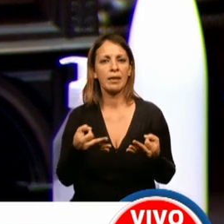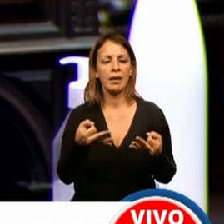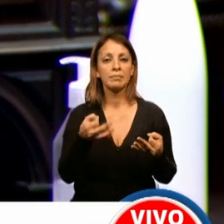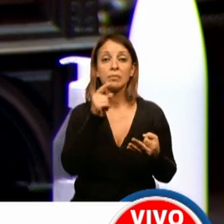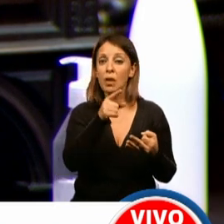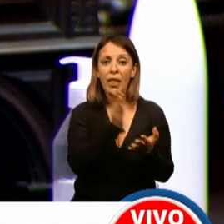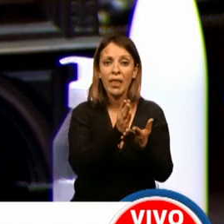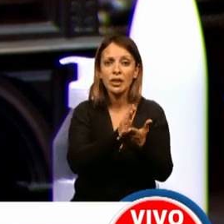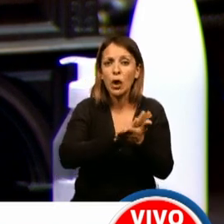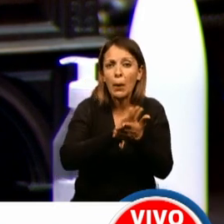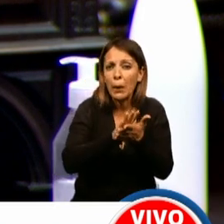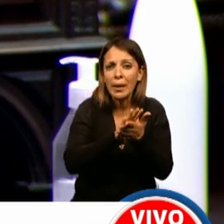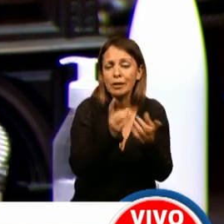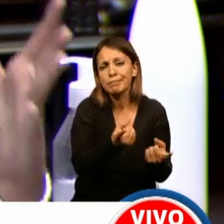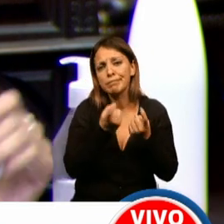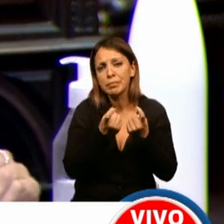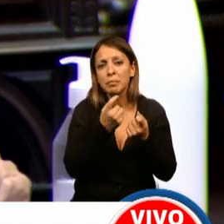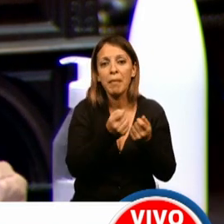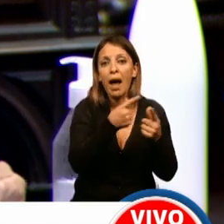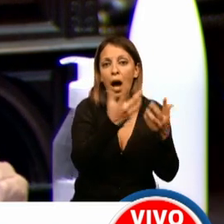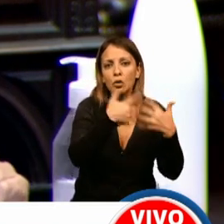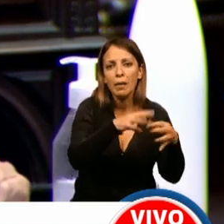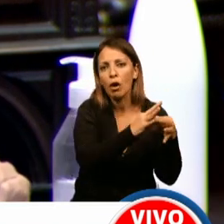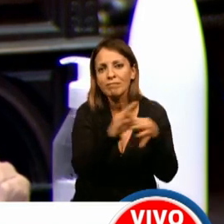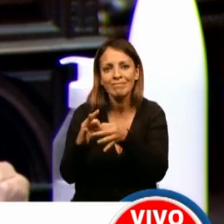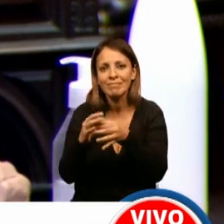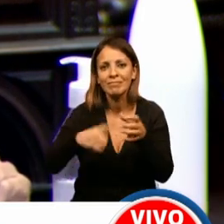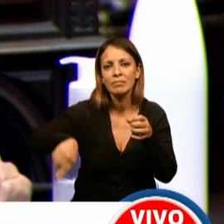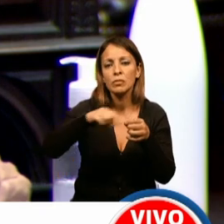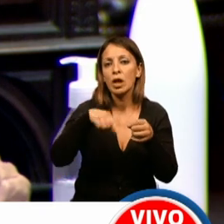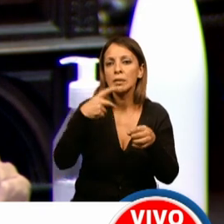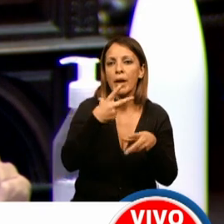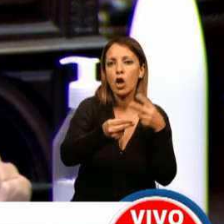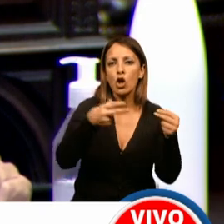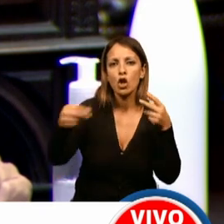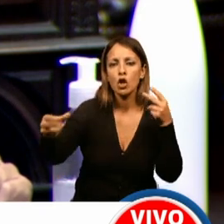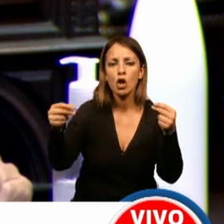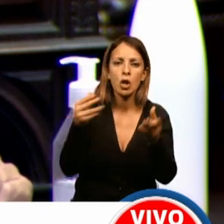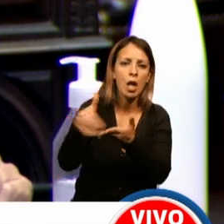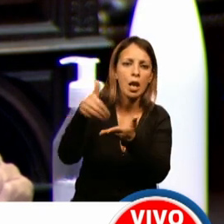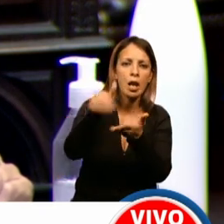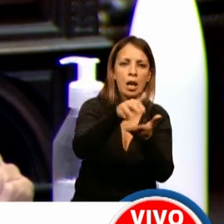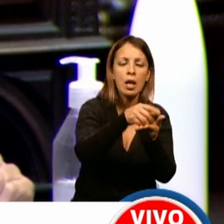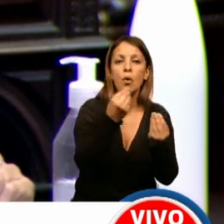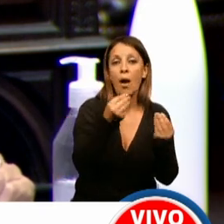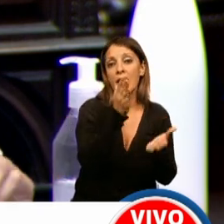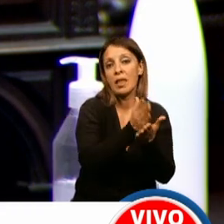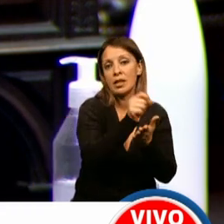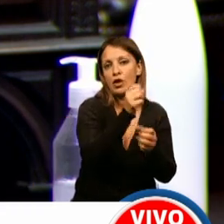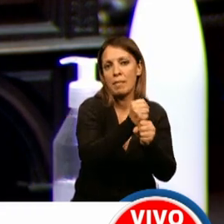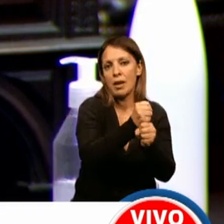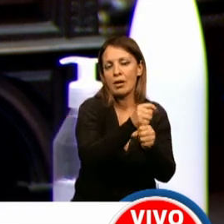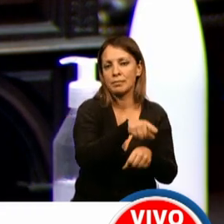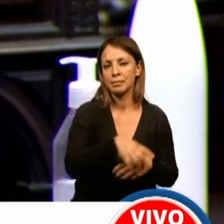derecho básico imprescindible para garantizar los otros que ha sido negado de manera sistemática a este colectivo que es el derecho al empleo